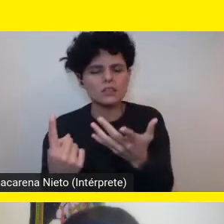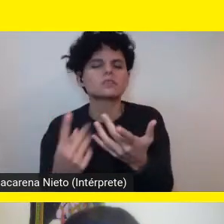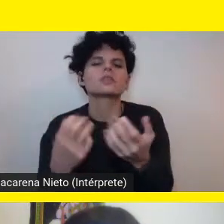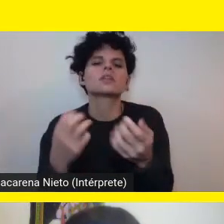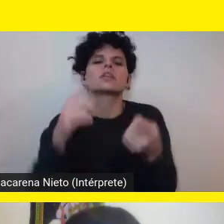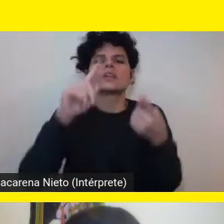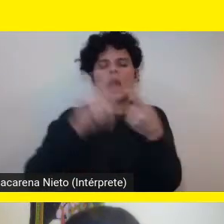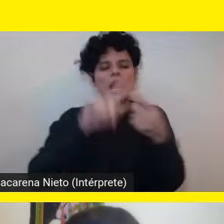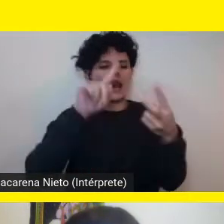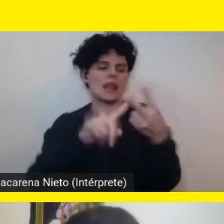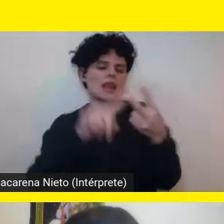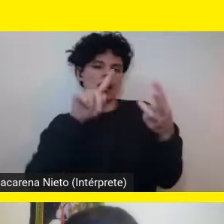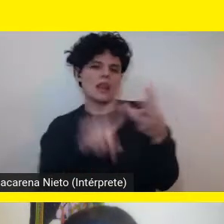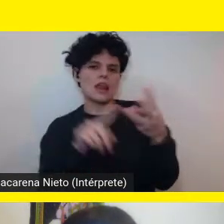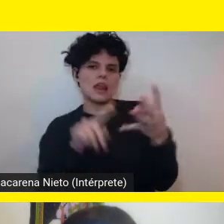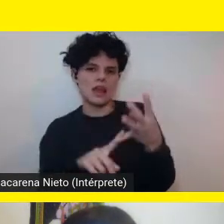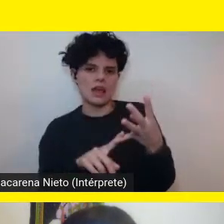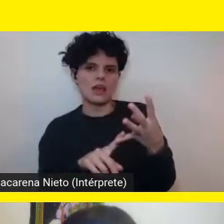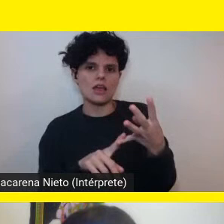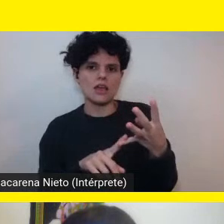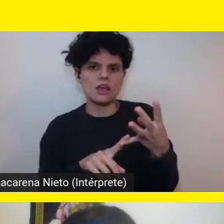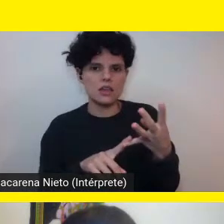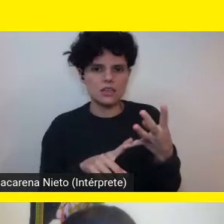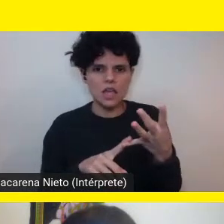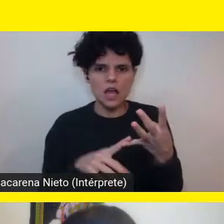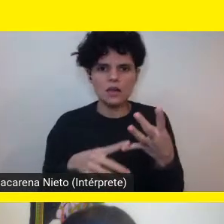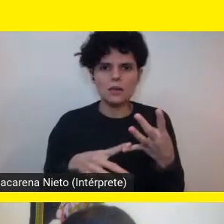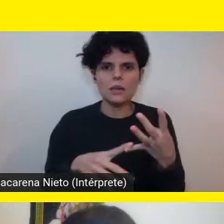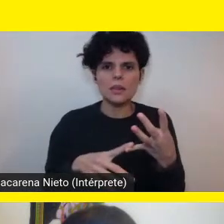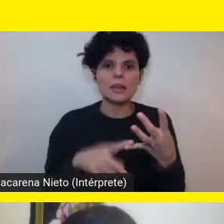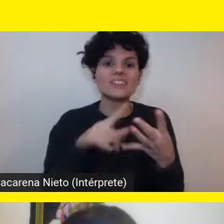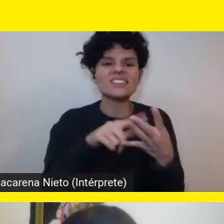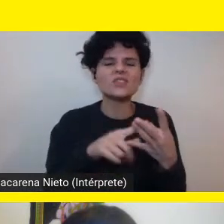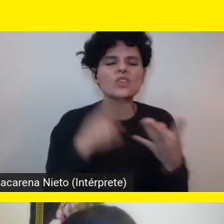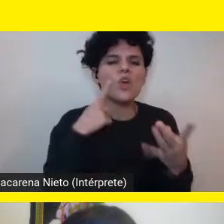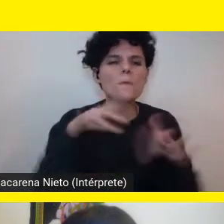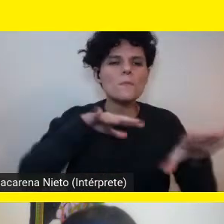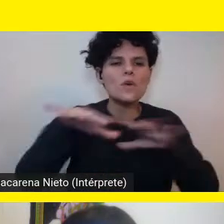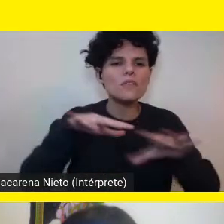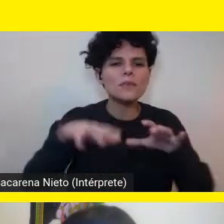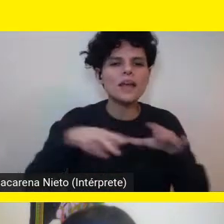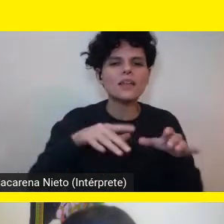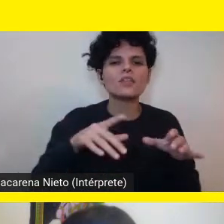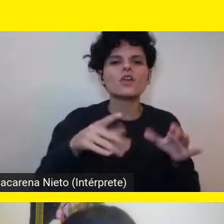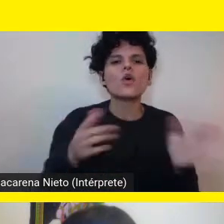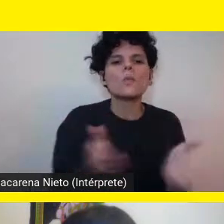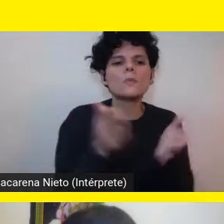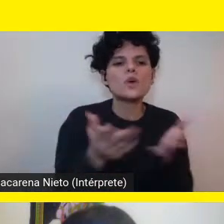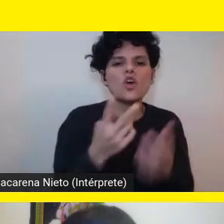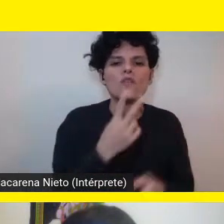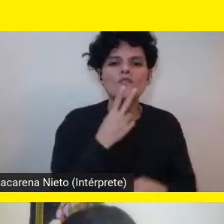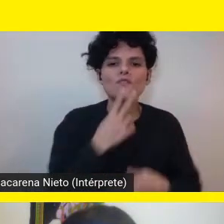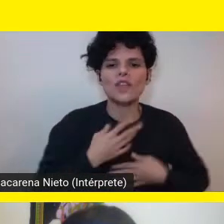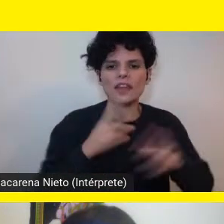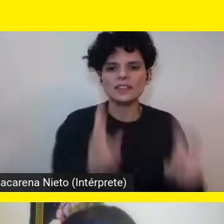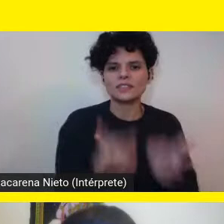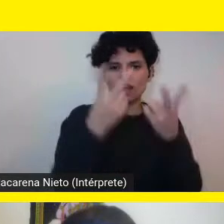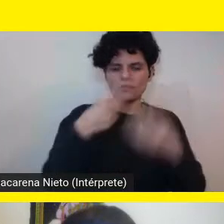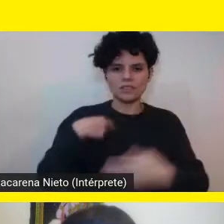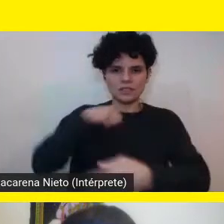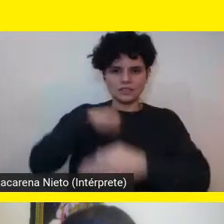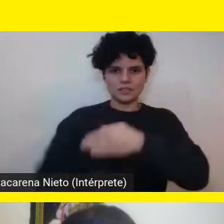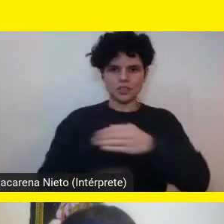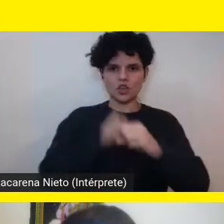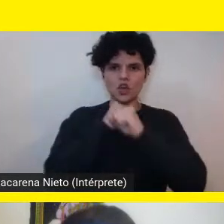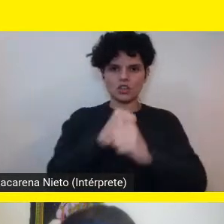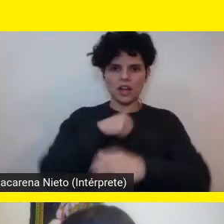y de la que nacen los actuales movimientos pro vida. Sin embargo, a las mujeres que fueron